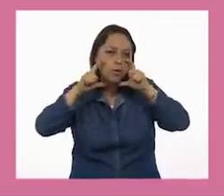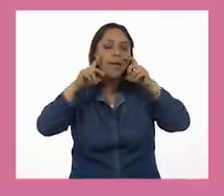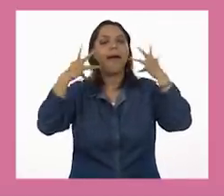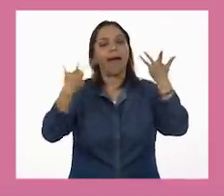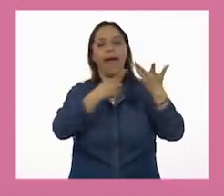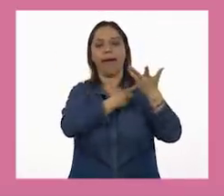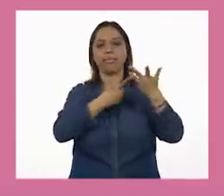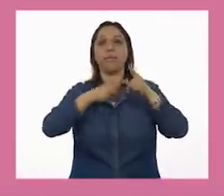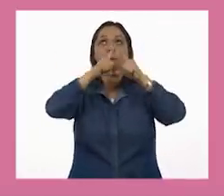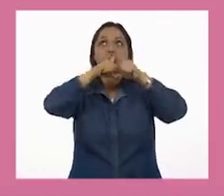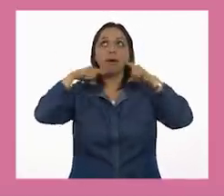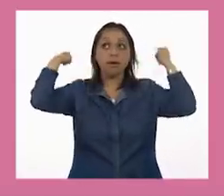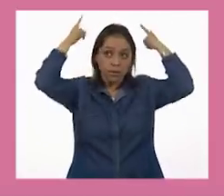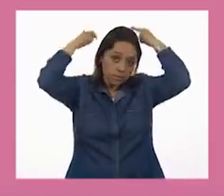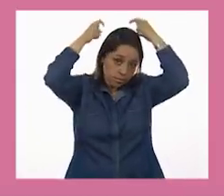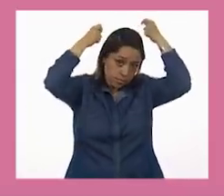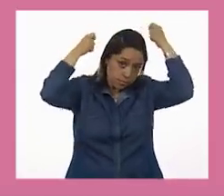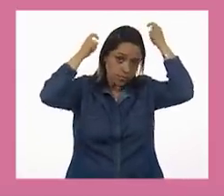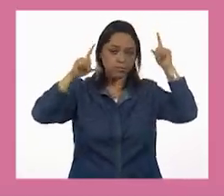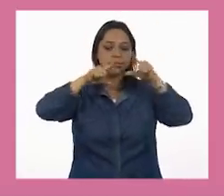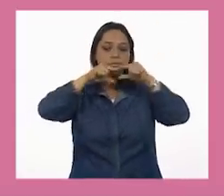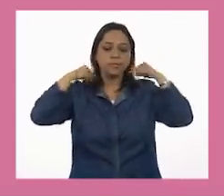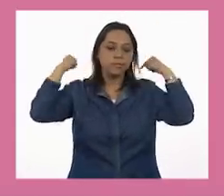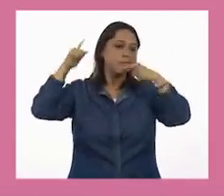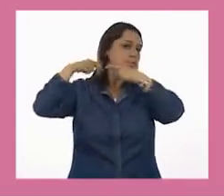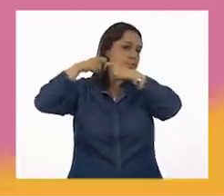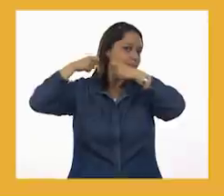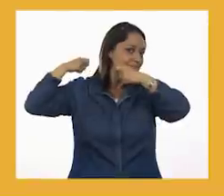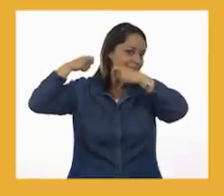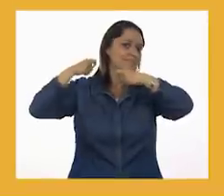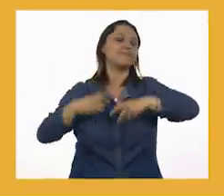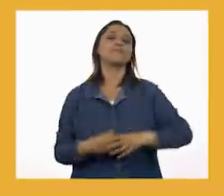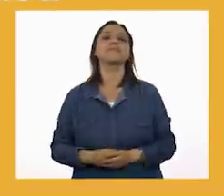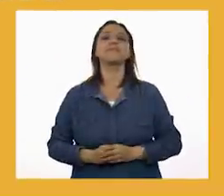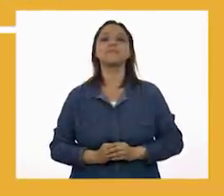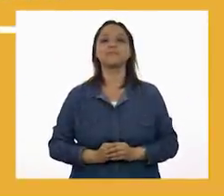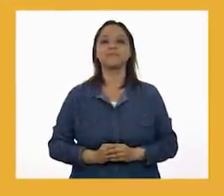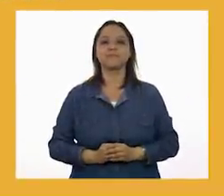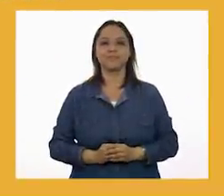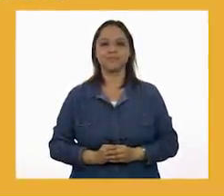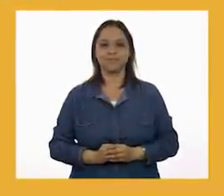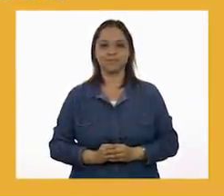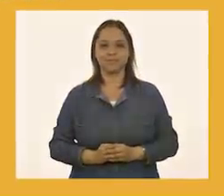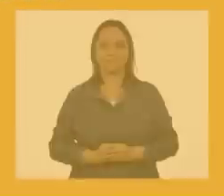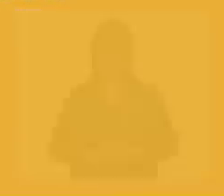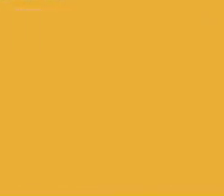deberás amarrar las cuerdas sobre tu cabeza y alrededor de tu cuello.